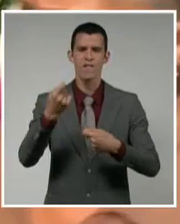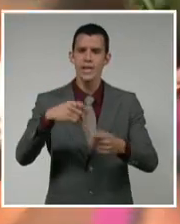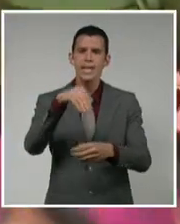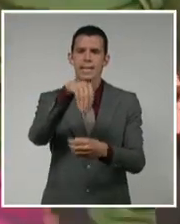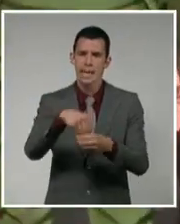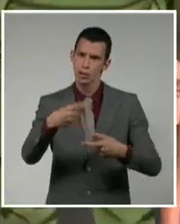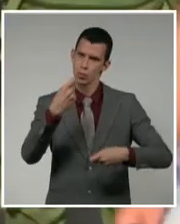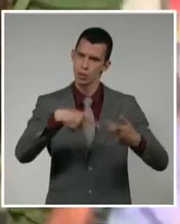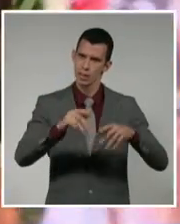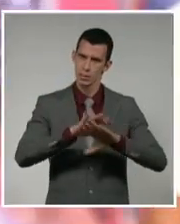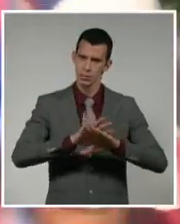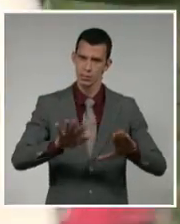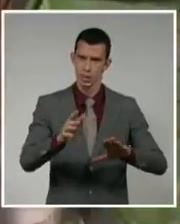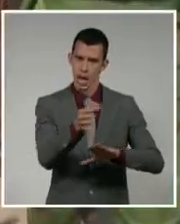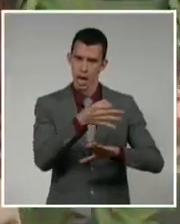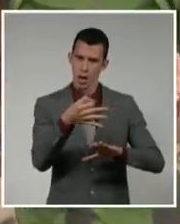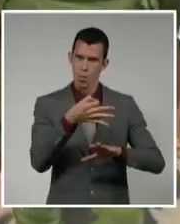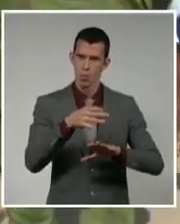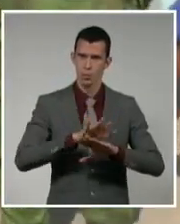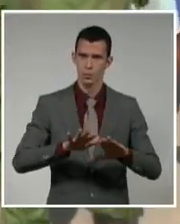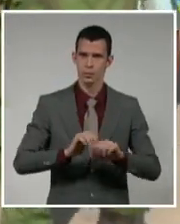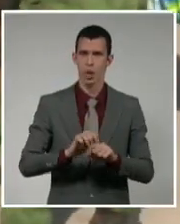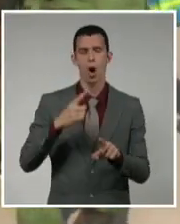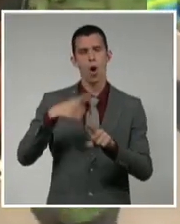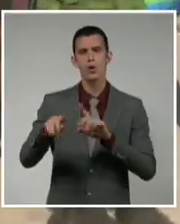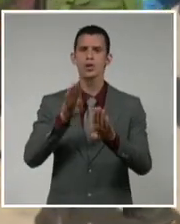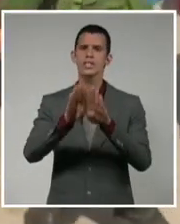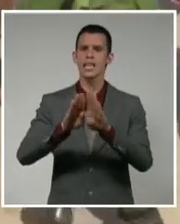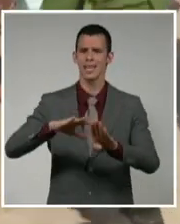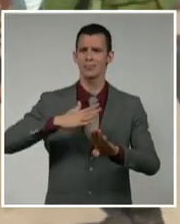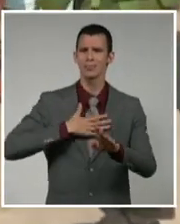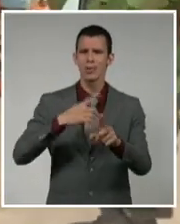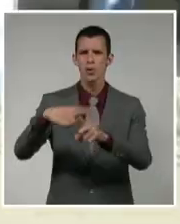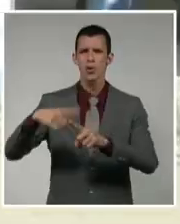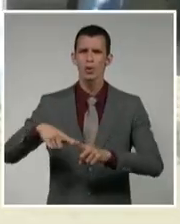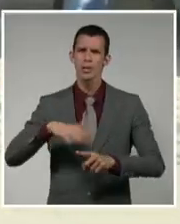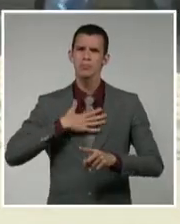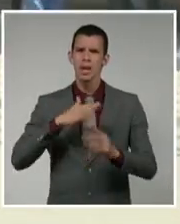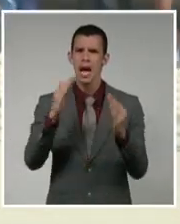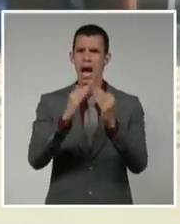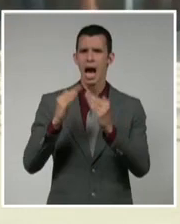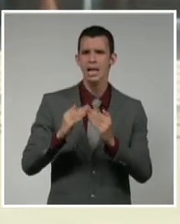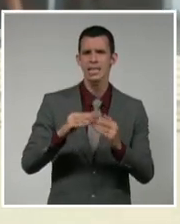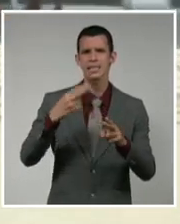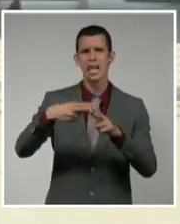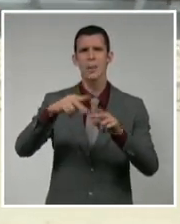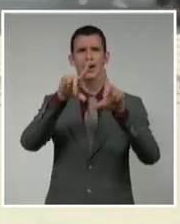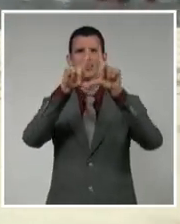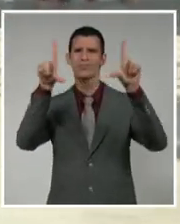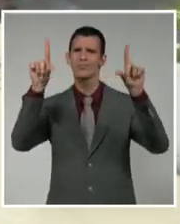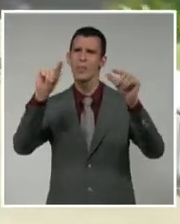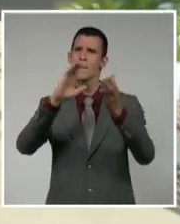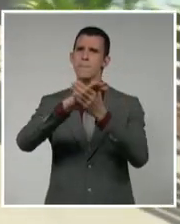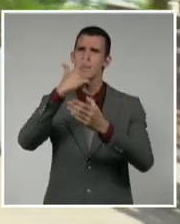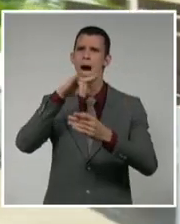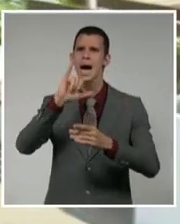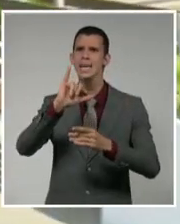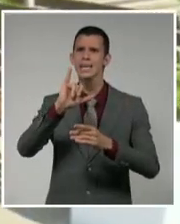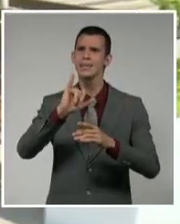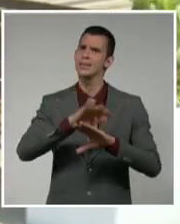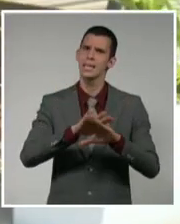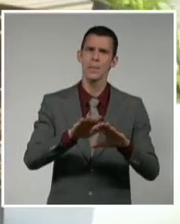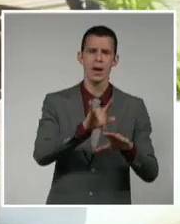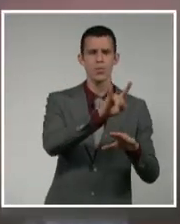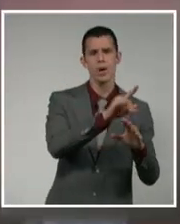otros, se modifican sus horarios de venta y servicio. De lunes a sábado será de 9 de la mañana a 4 de la